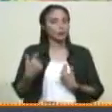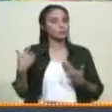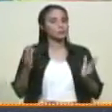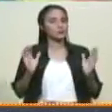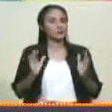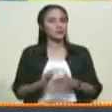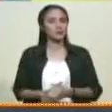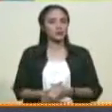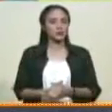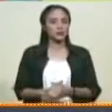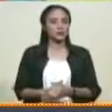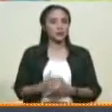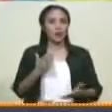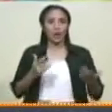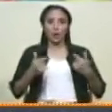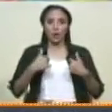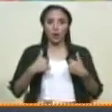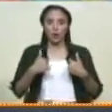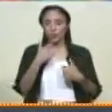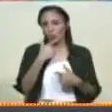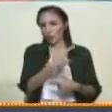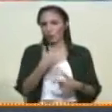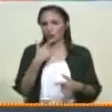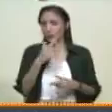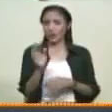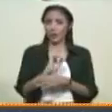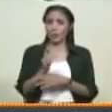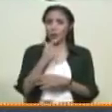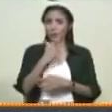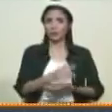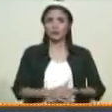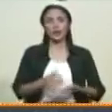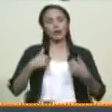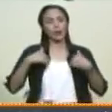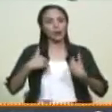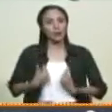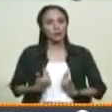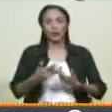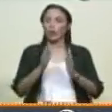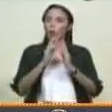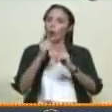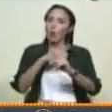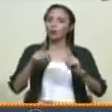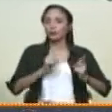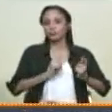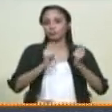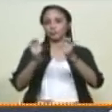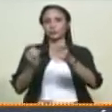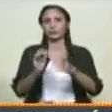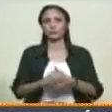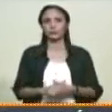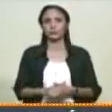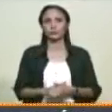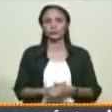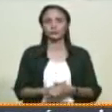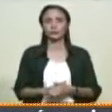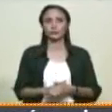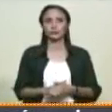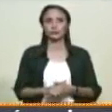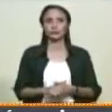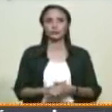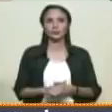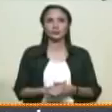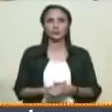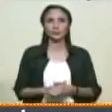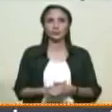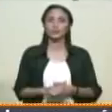no tendré ningún complejo en decir, ya yo no puedo, para darle el lugar a alguien que sí pueda.